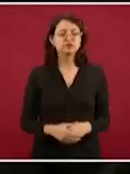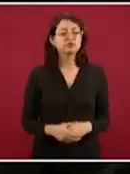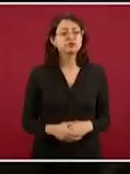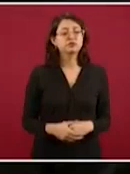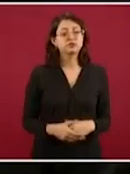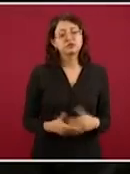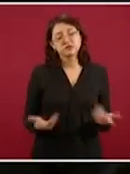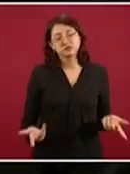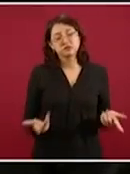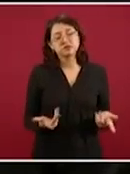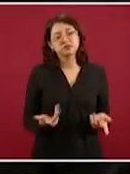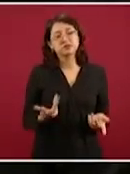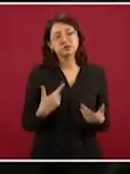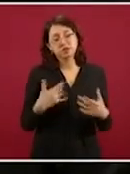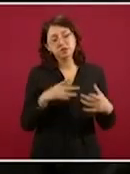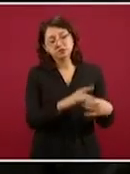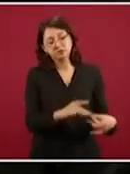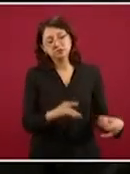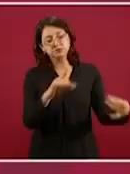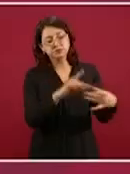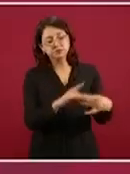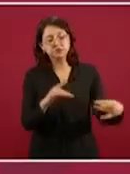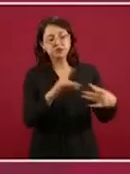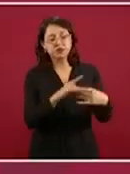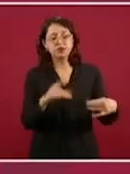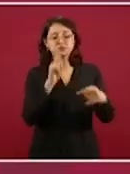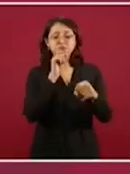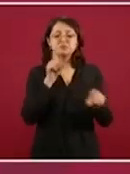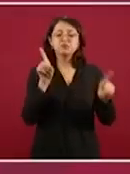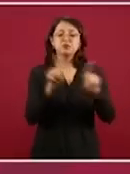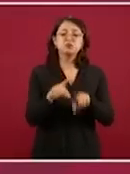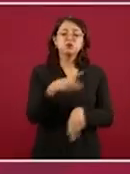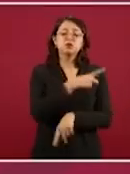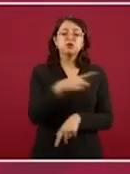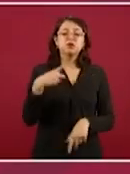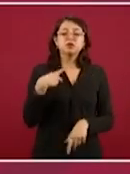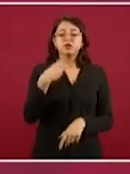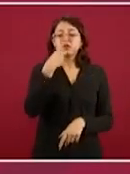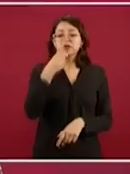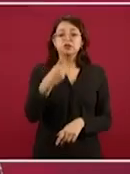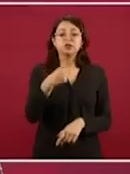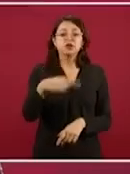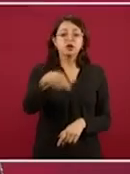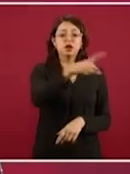expresamos, y al mismo tiempo decirles que ellos